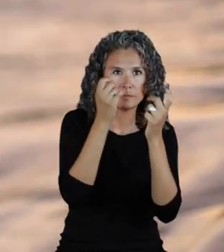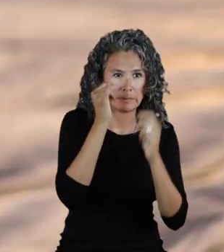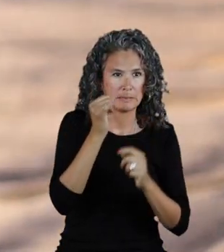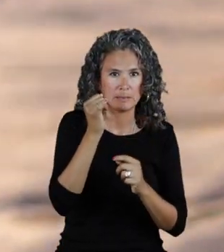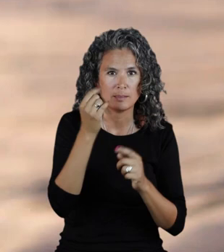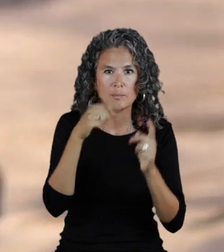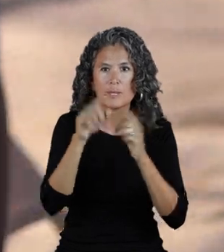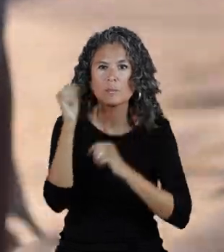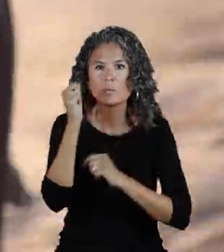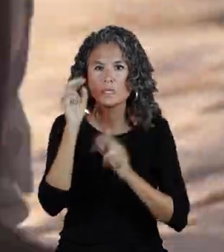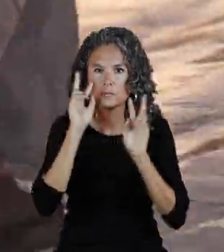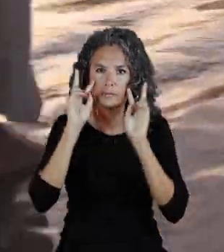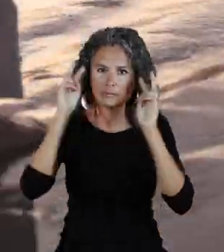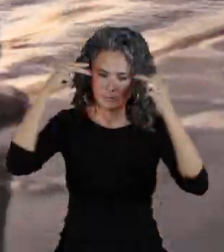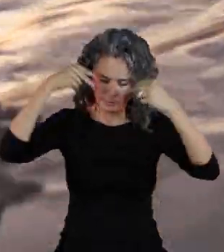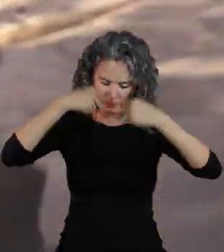escucharme a mí.